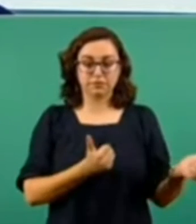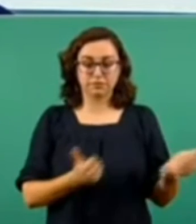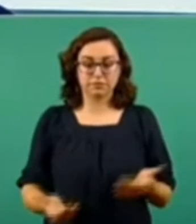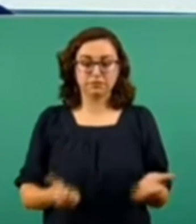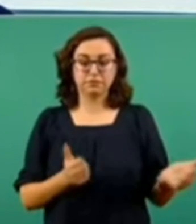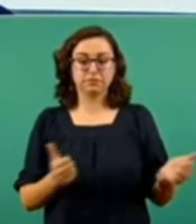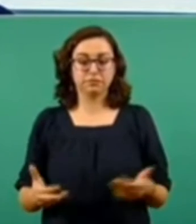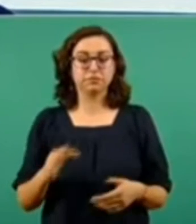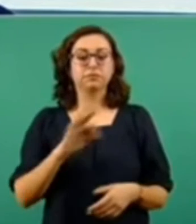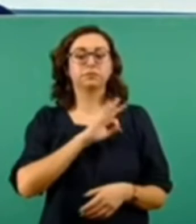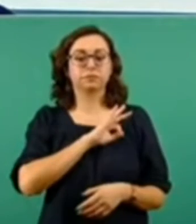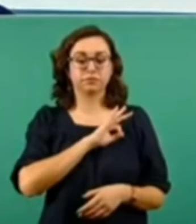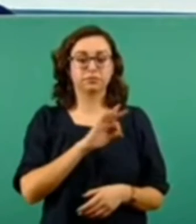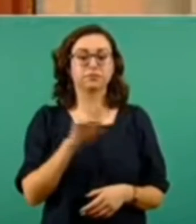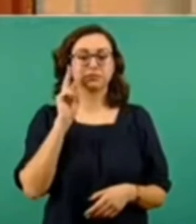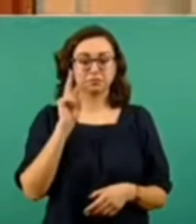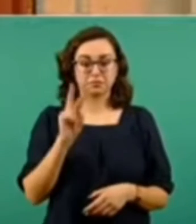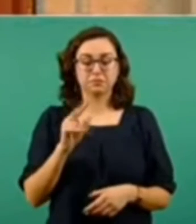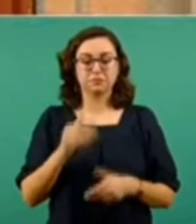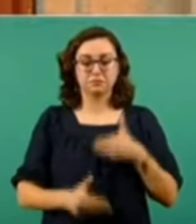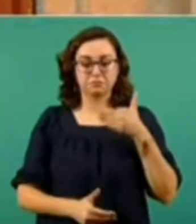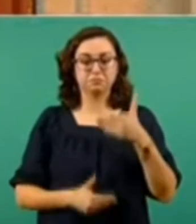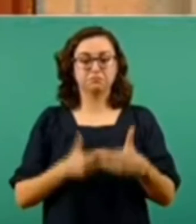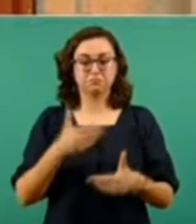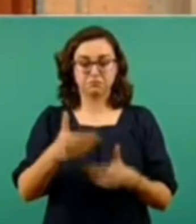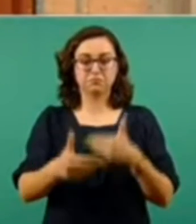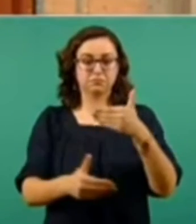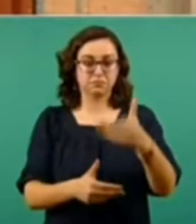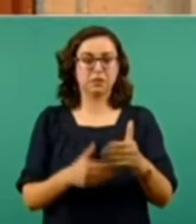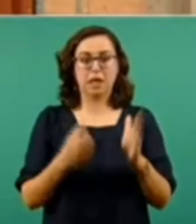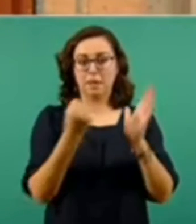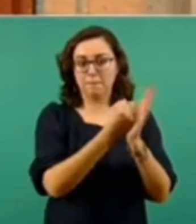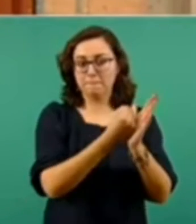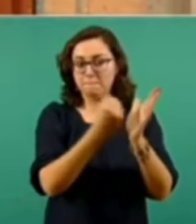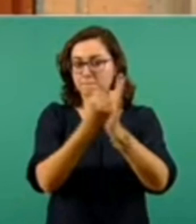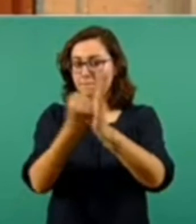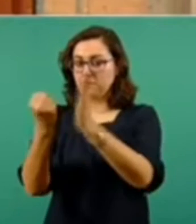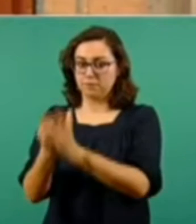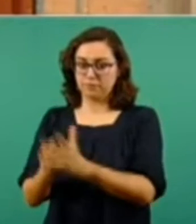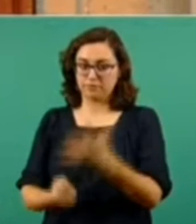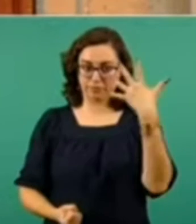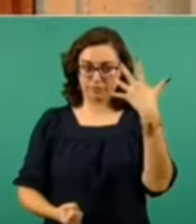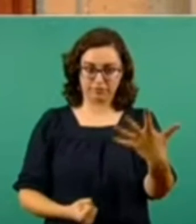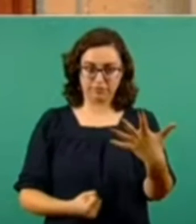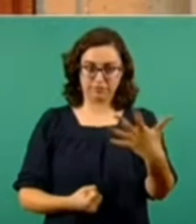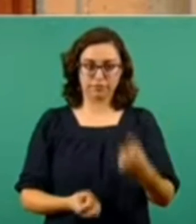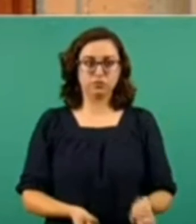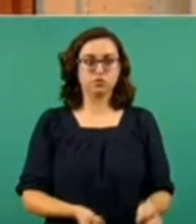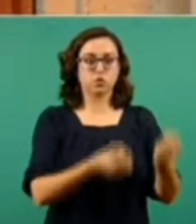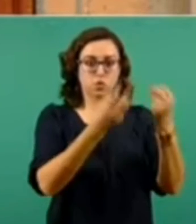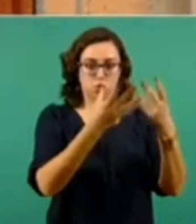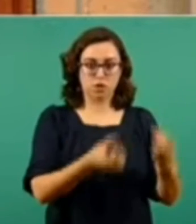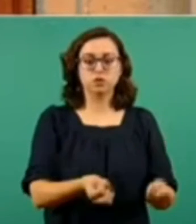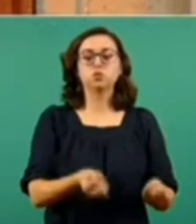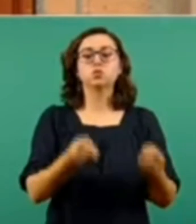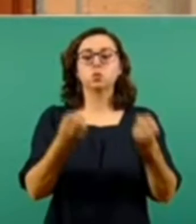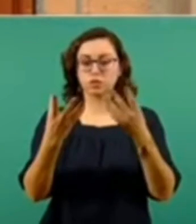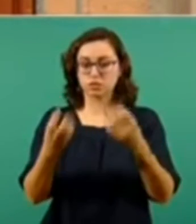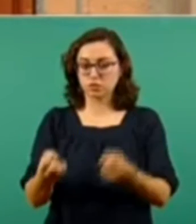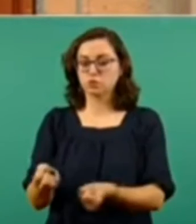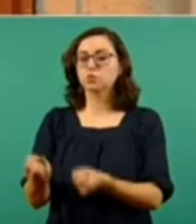también identificar la actualización para cada uno de los 5 tipos de vacunas que se tienen en México.